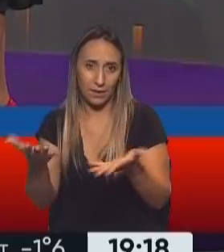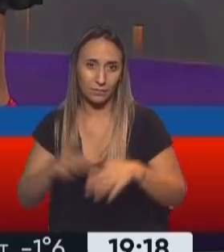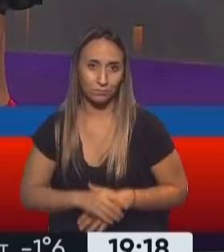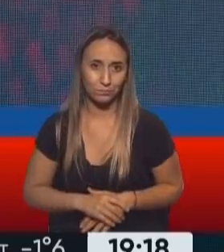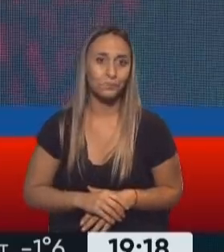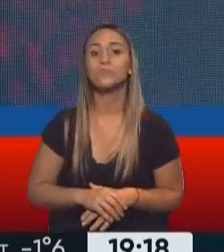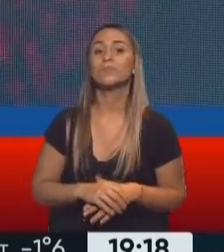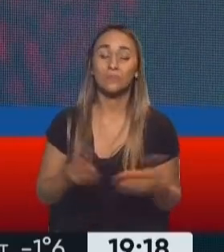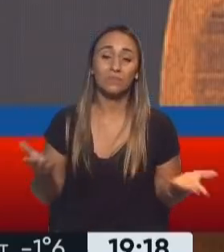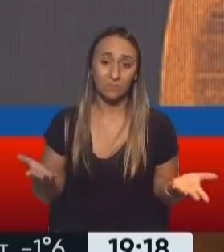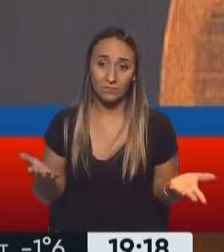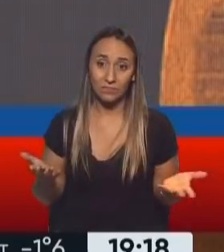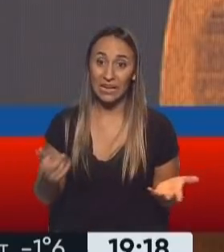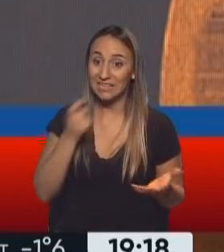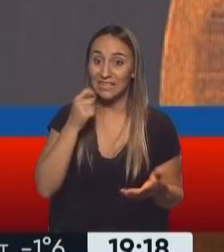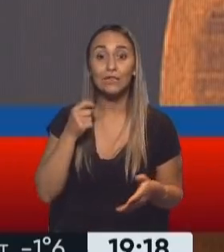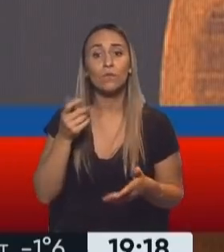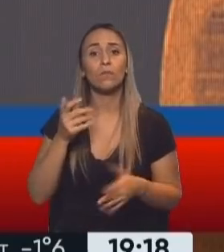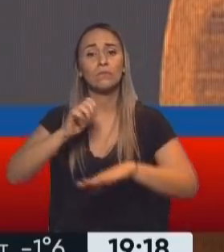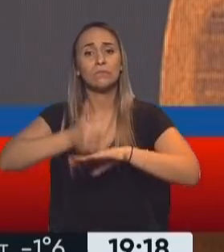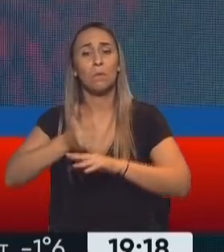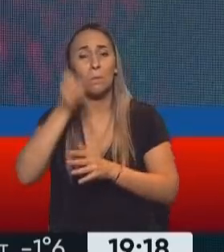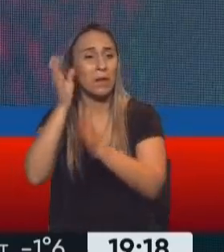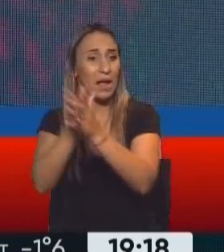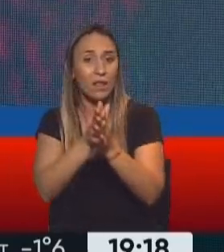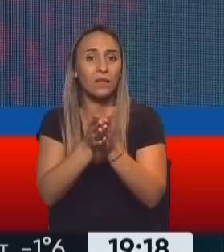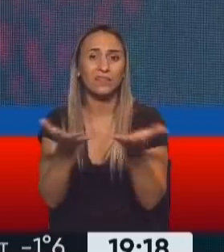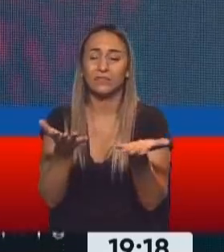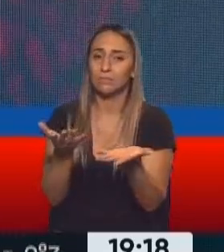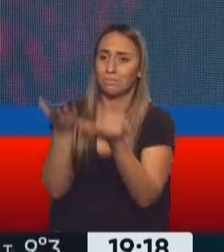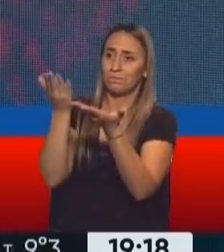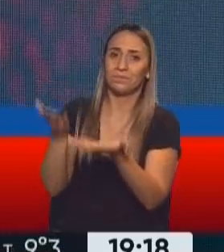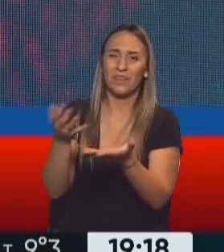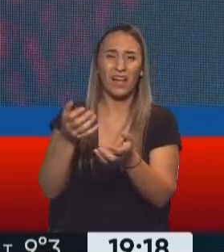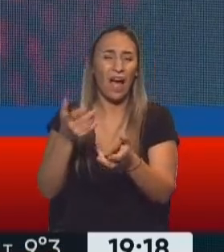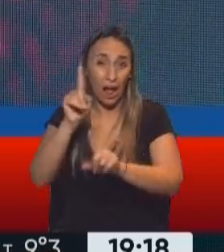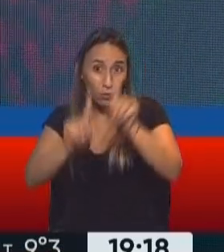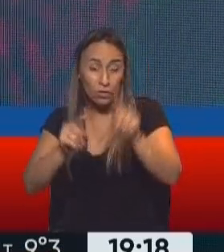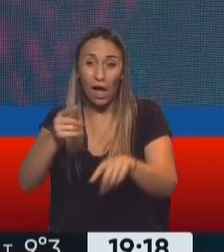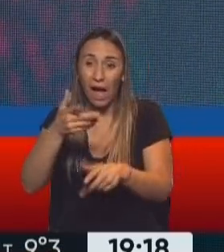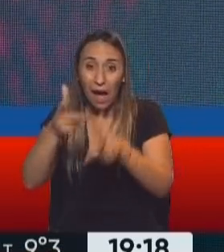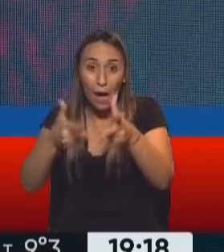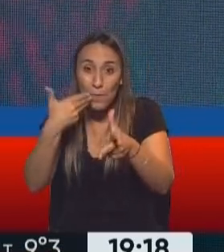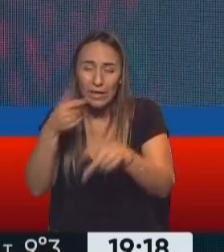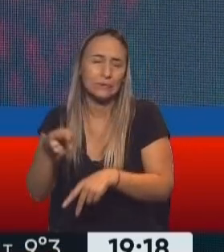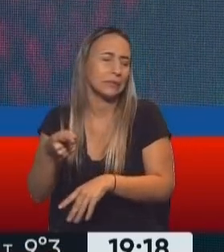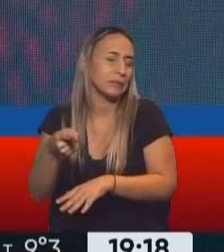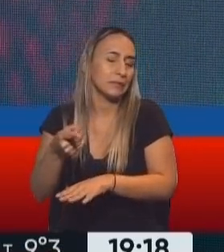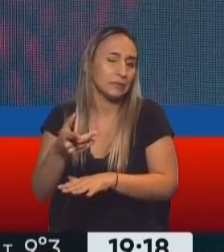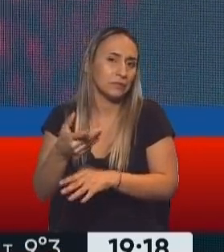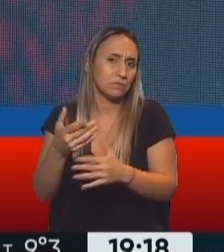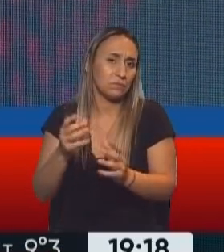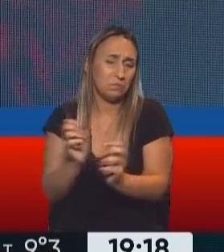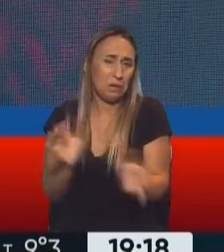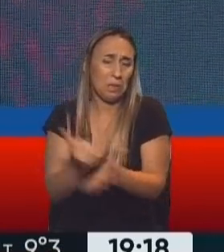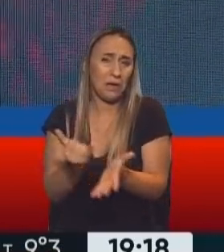Eso lo hace más... responsabilidad también y no lo hace más sincero, con el decir mensaje. Las barbaridades que han dicho. Agarra y decir, perdónenme, me equivoqué,